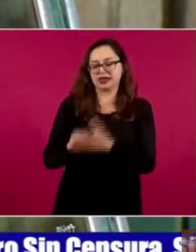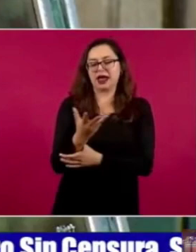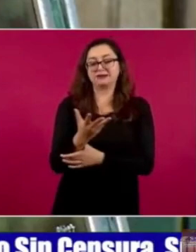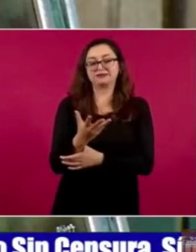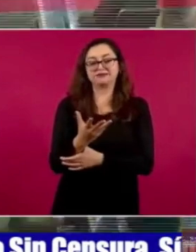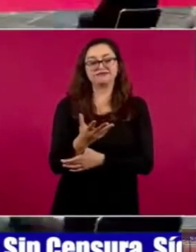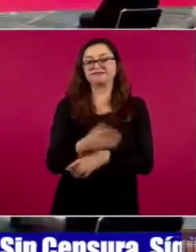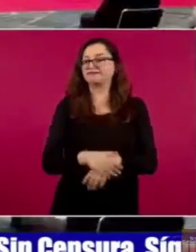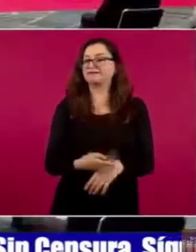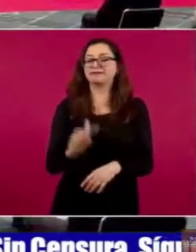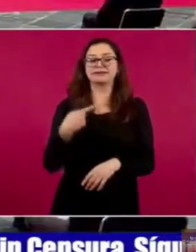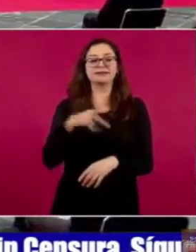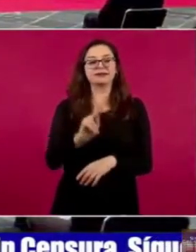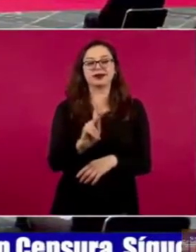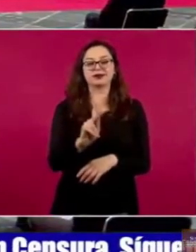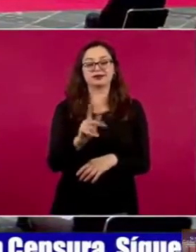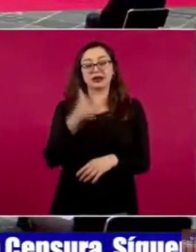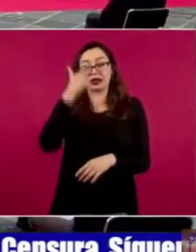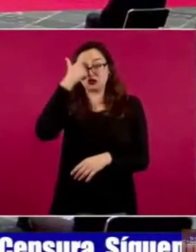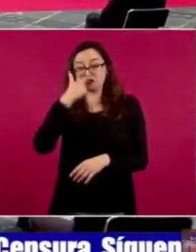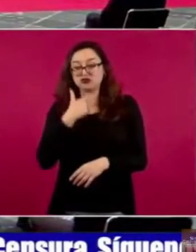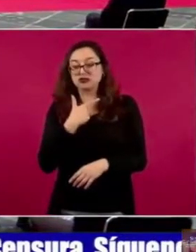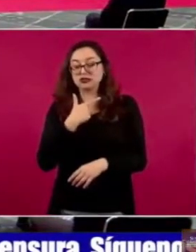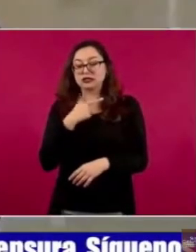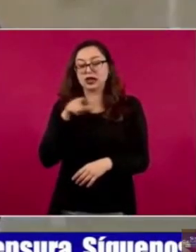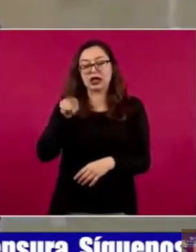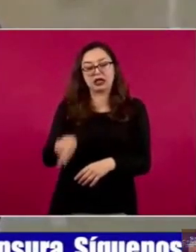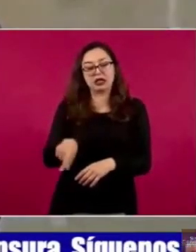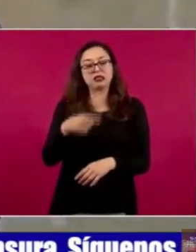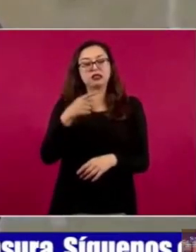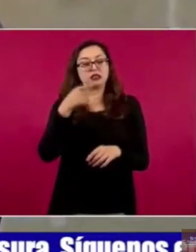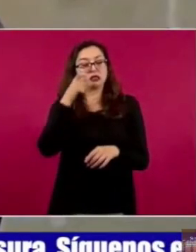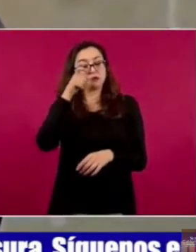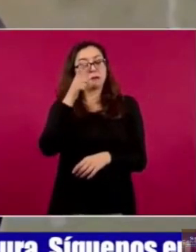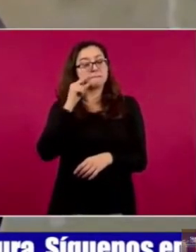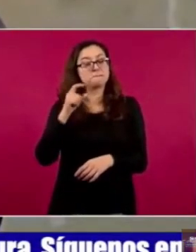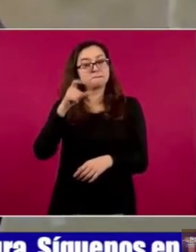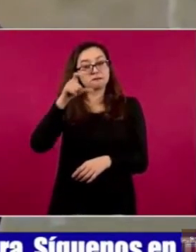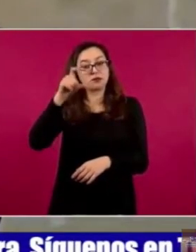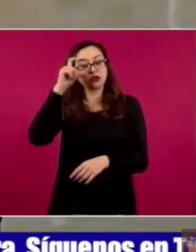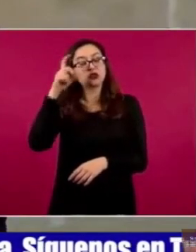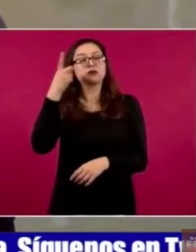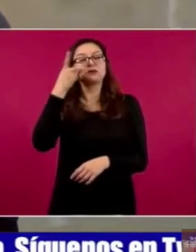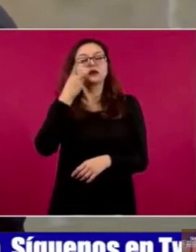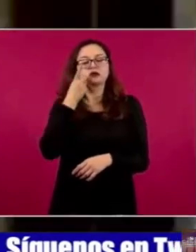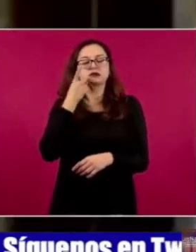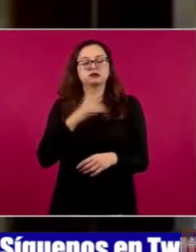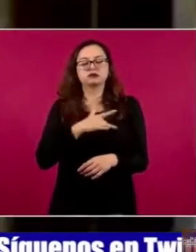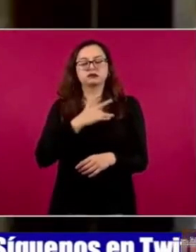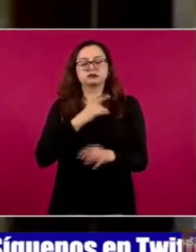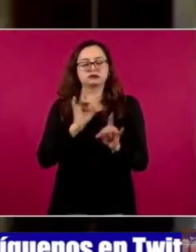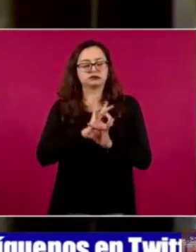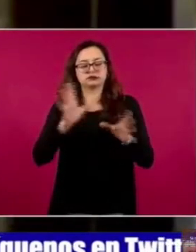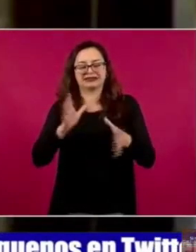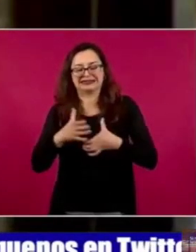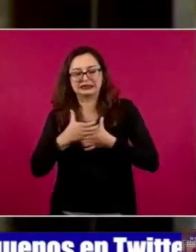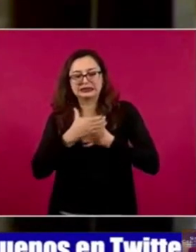barrotes de la celda lo tomaron por el cuello. Hubo un breve, salvaje